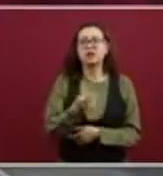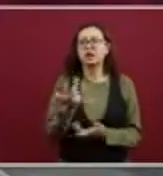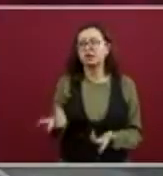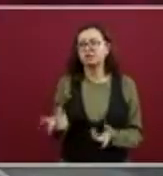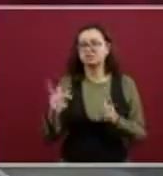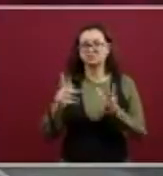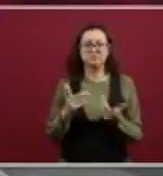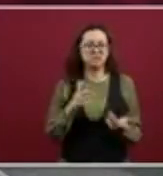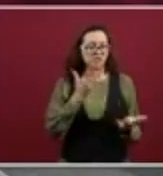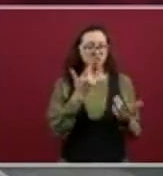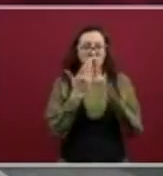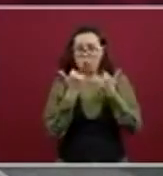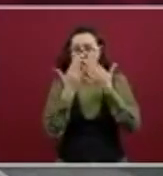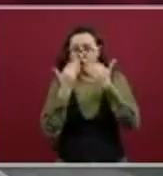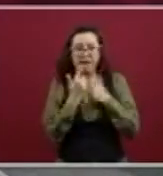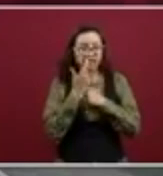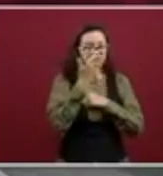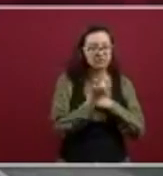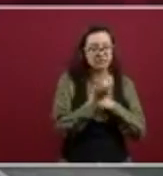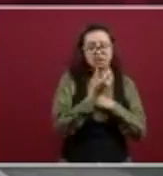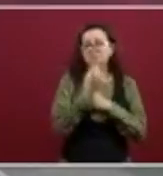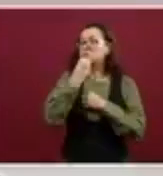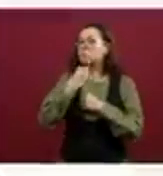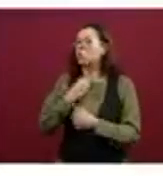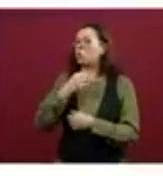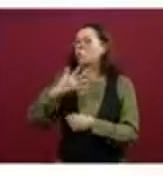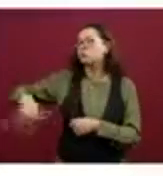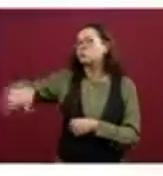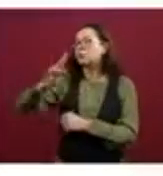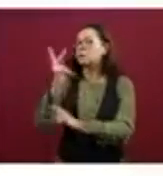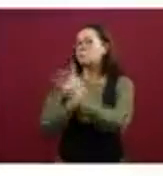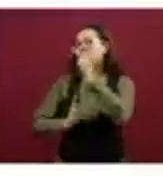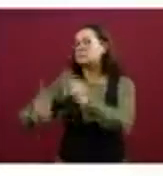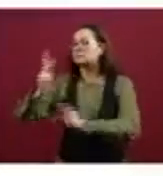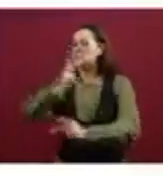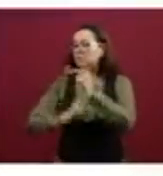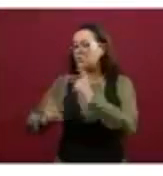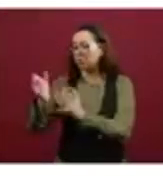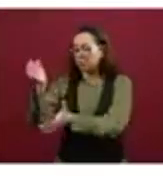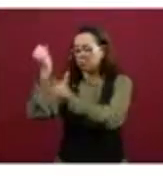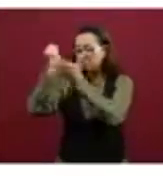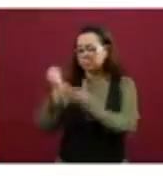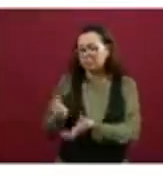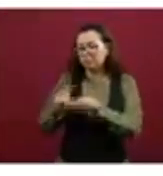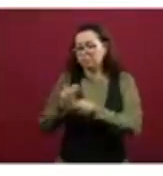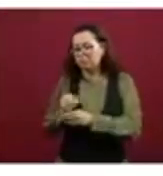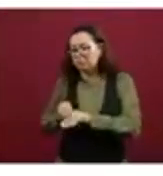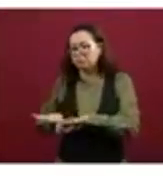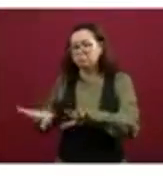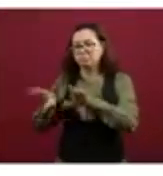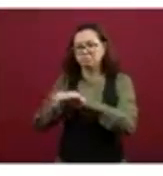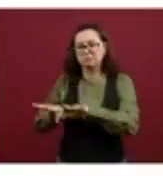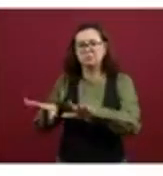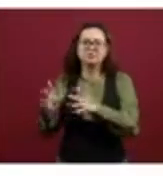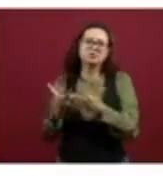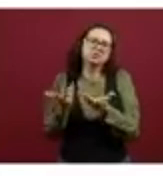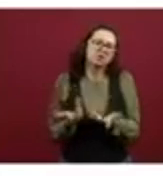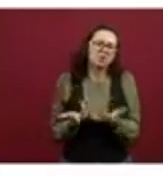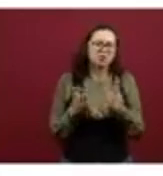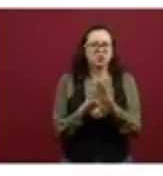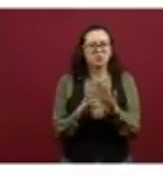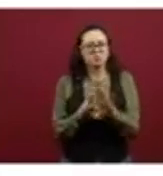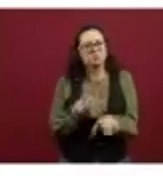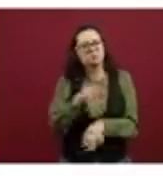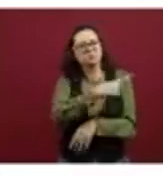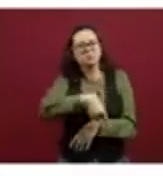ser un crédito a favor de la nación, pues es parte del recurso público. Y es un tema de la Constitución que todos los gastos,